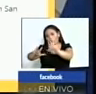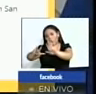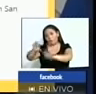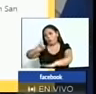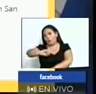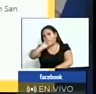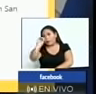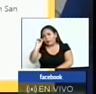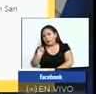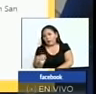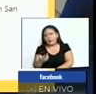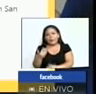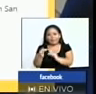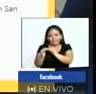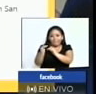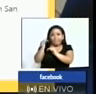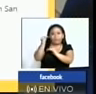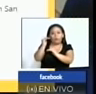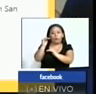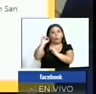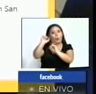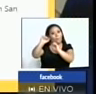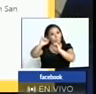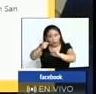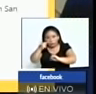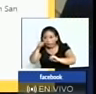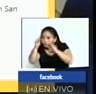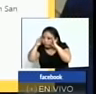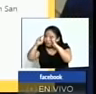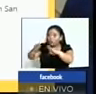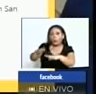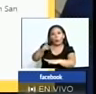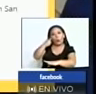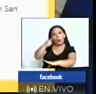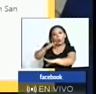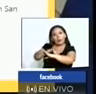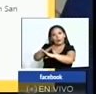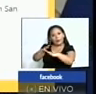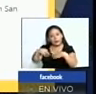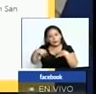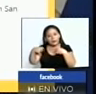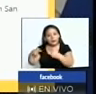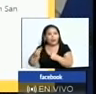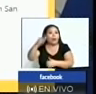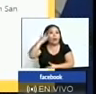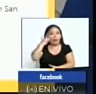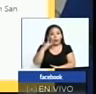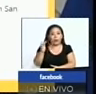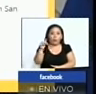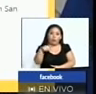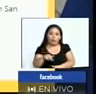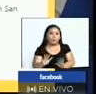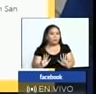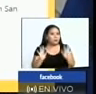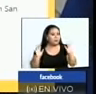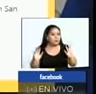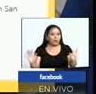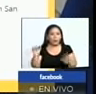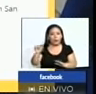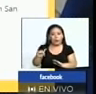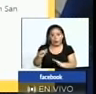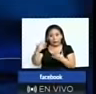a escaso margen del decretado para instalar un cerco sanitario. Es decir, que por el momento no se está considerando